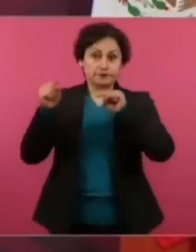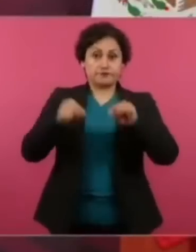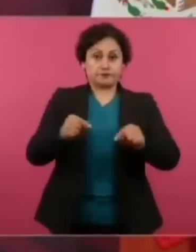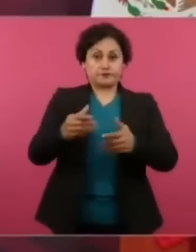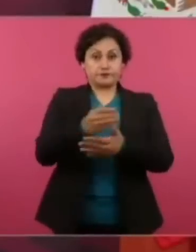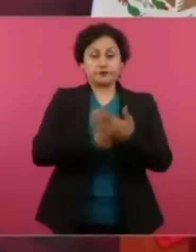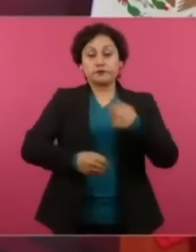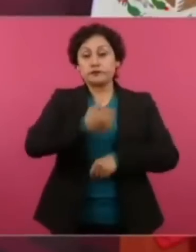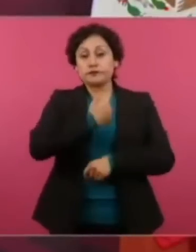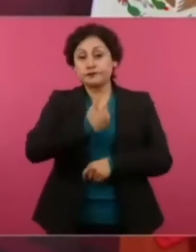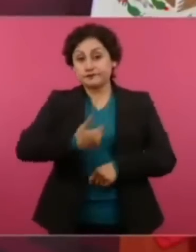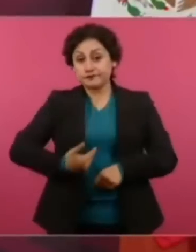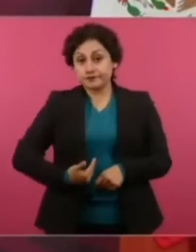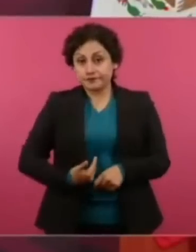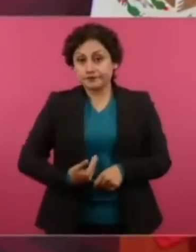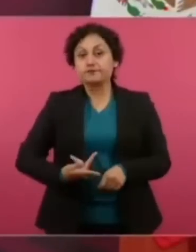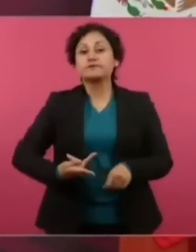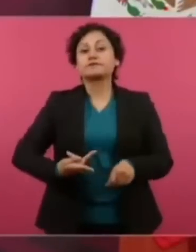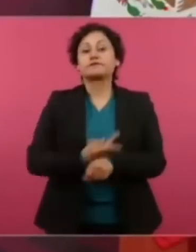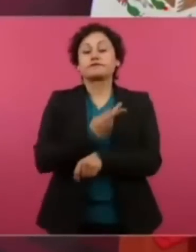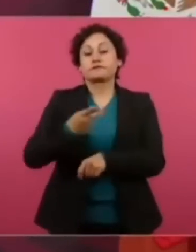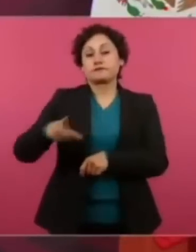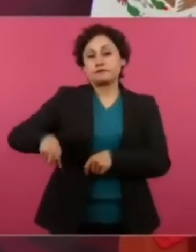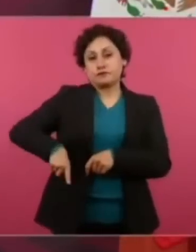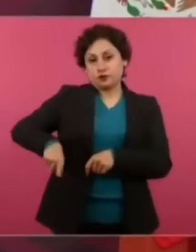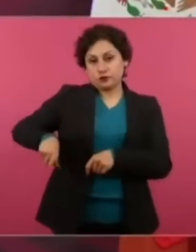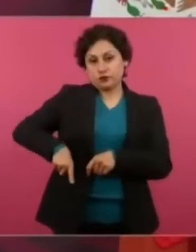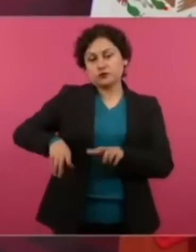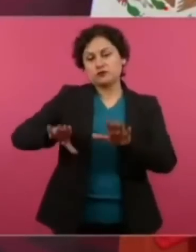el gobierno, por ejemplo,